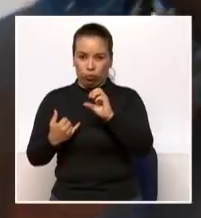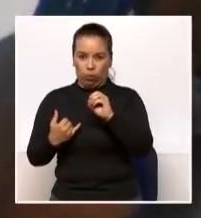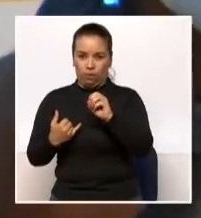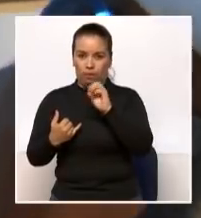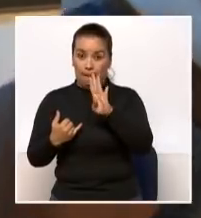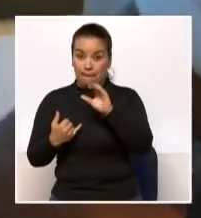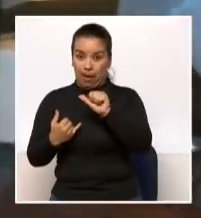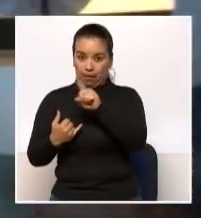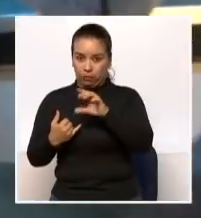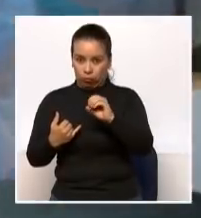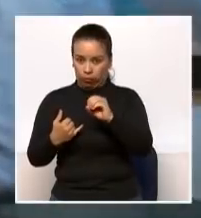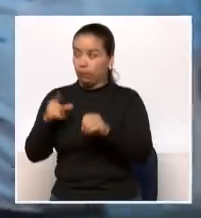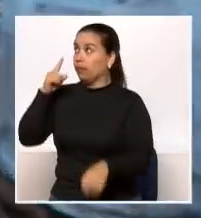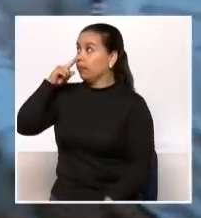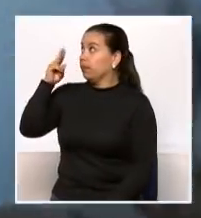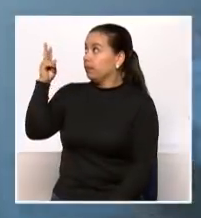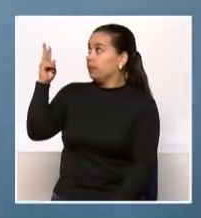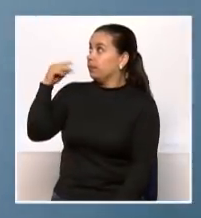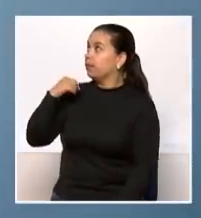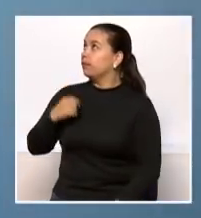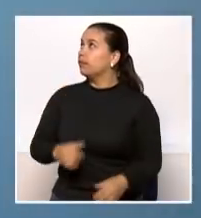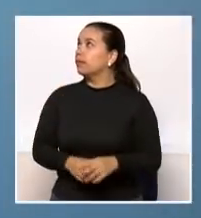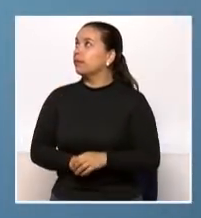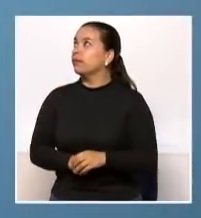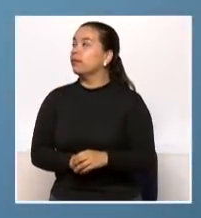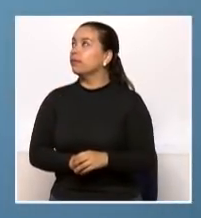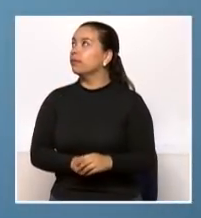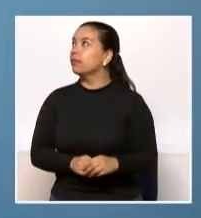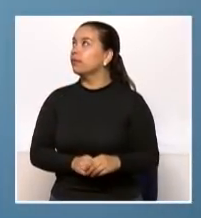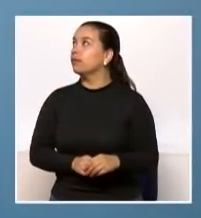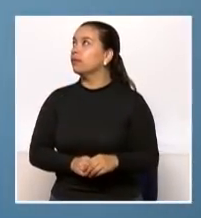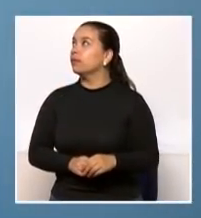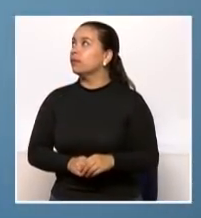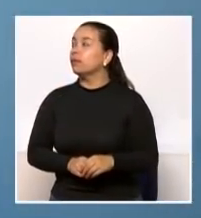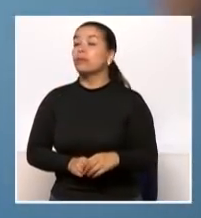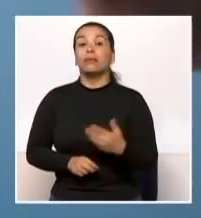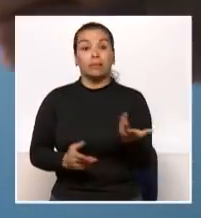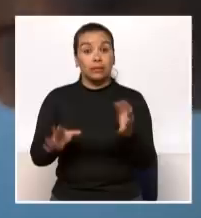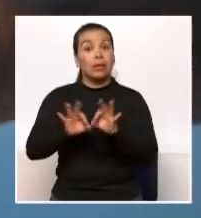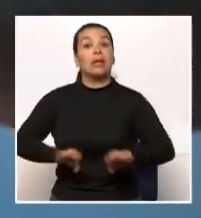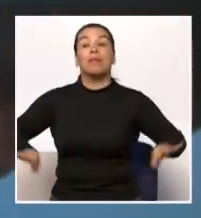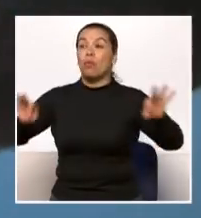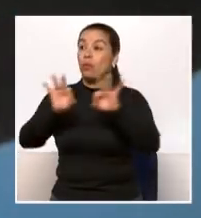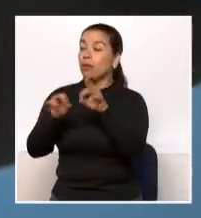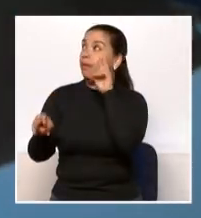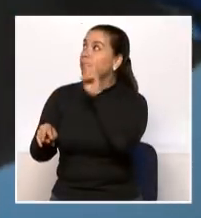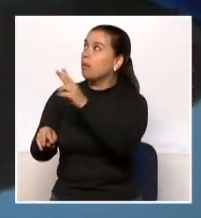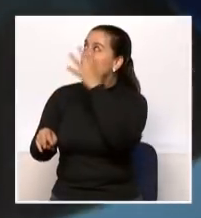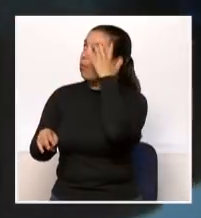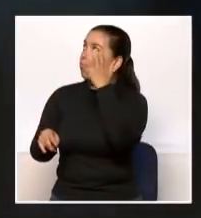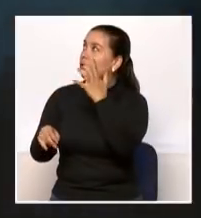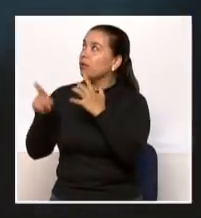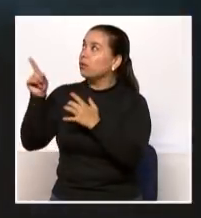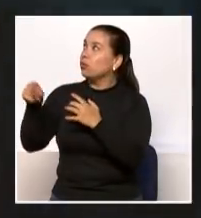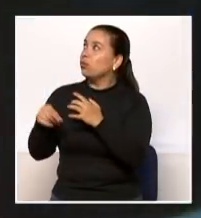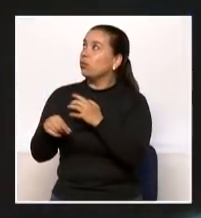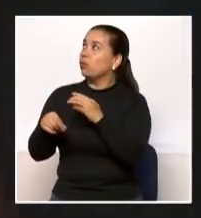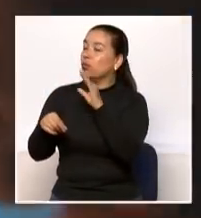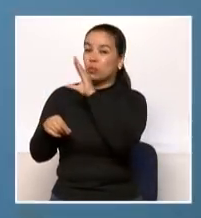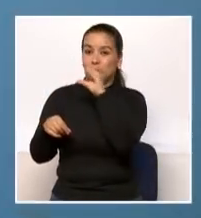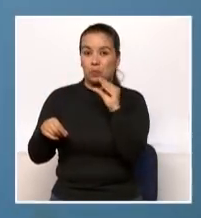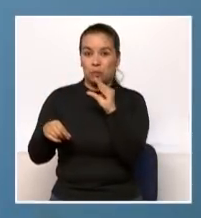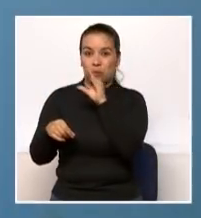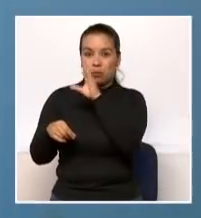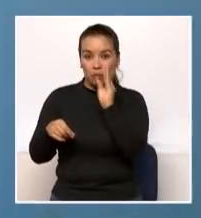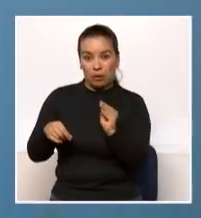vaso. Respira hondo. Porque es importante ver el vaso. Mira el vaso acá. Este es el vaso de él, ¿sí?